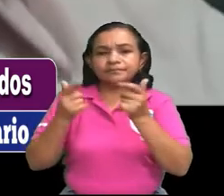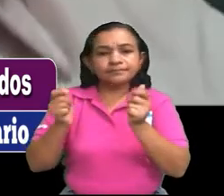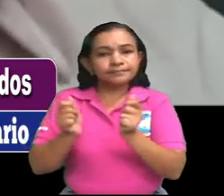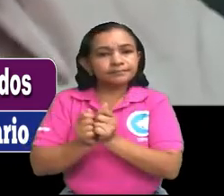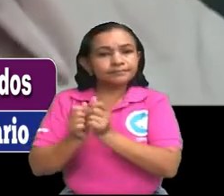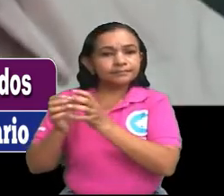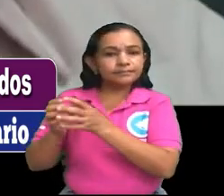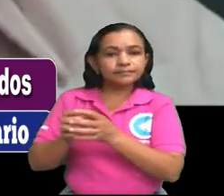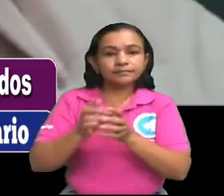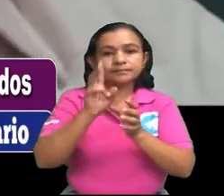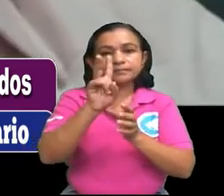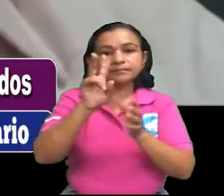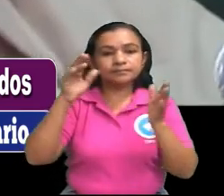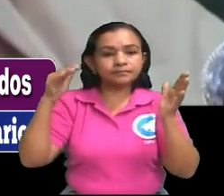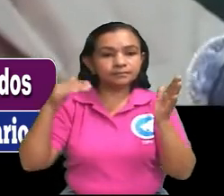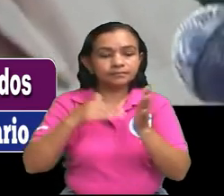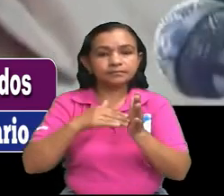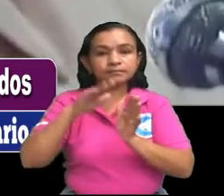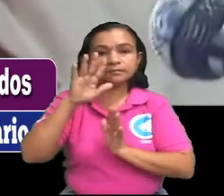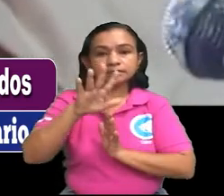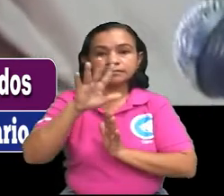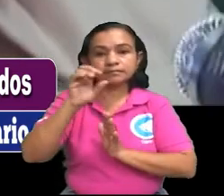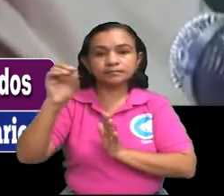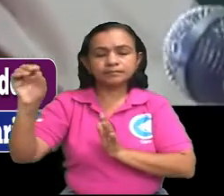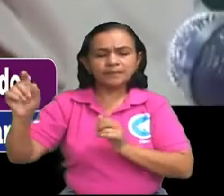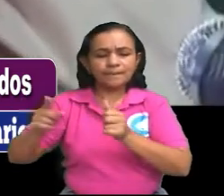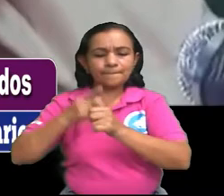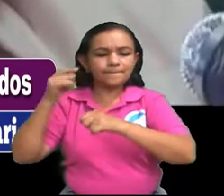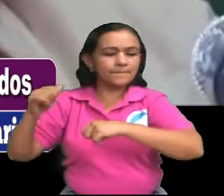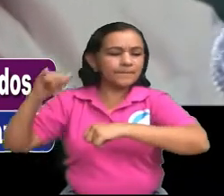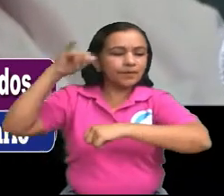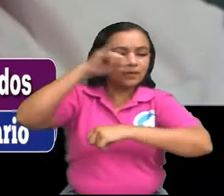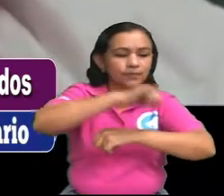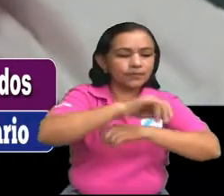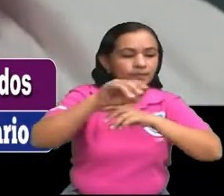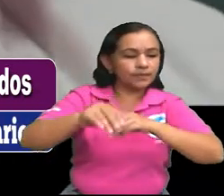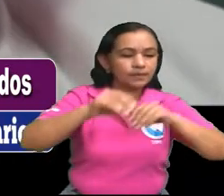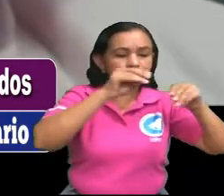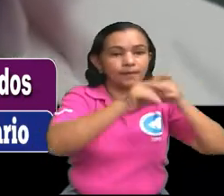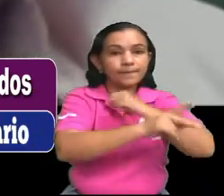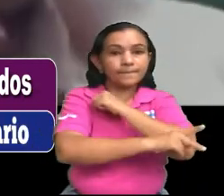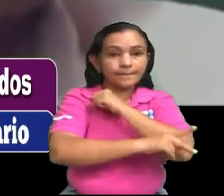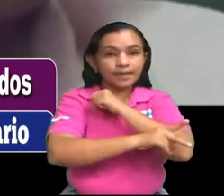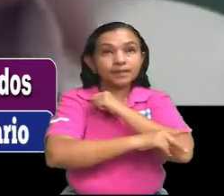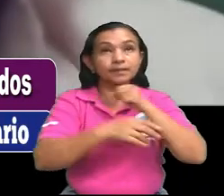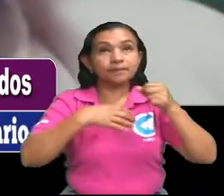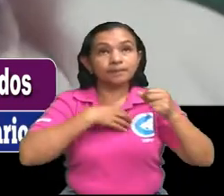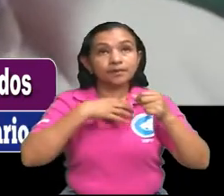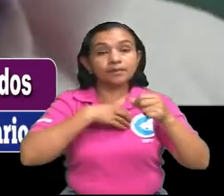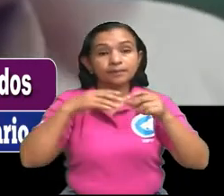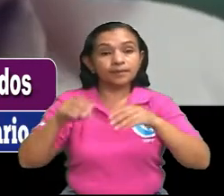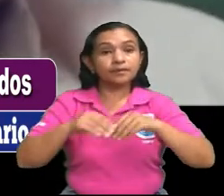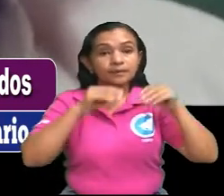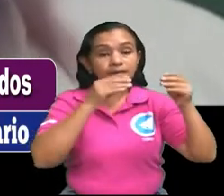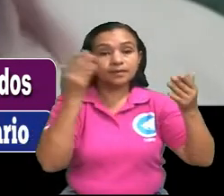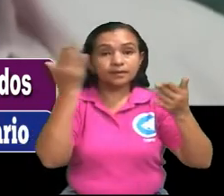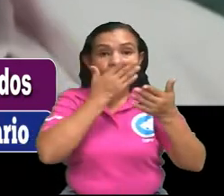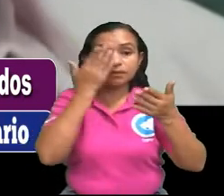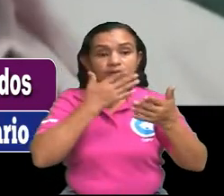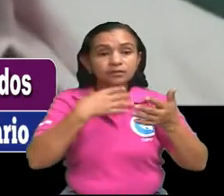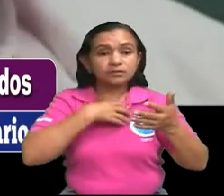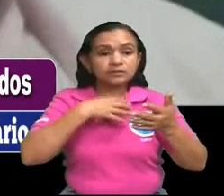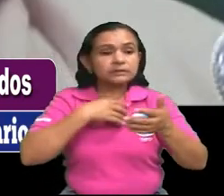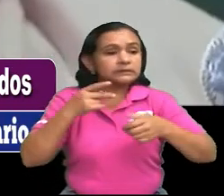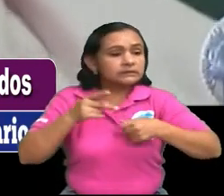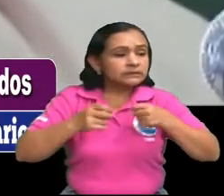que 2,500 médicos cubanos los primeros en llegar a Haití. 500 haitianos, pero que estaban ya en el LAM. Estaban estudiando